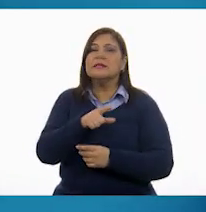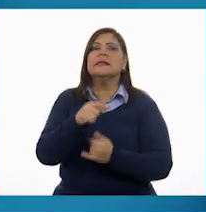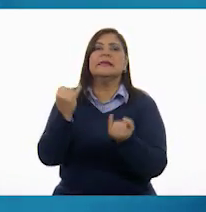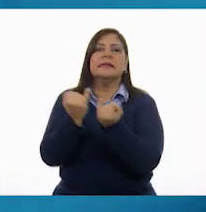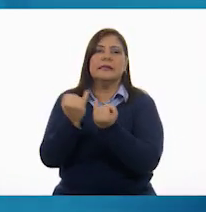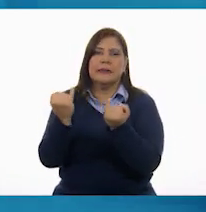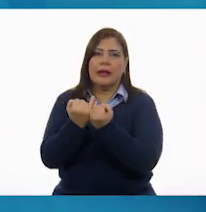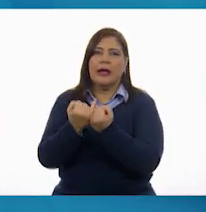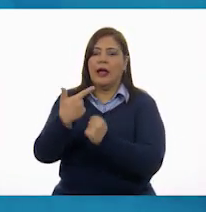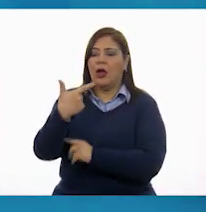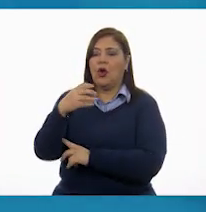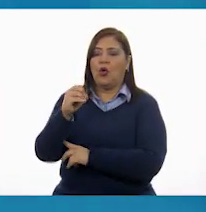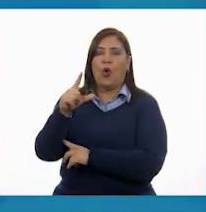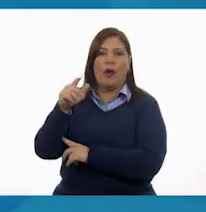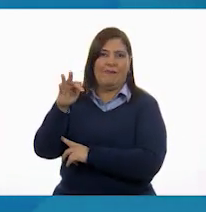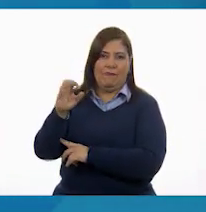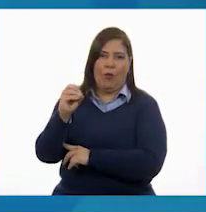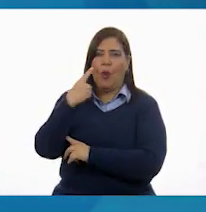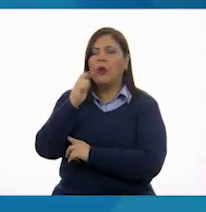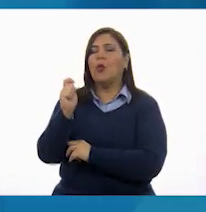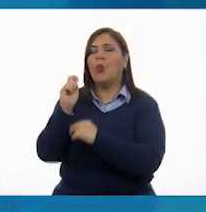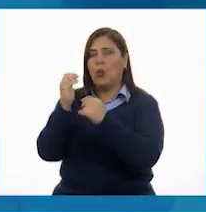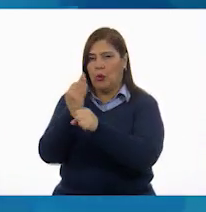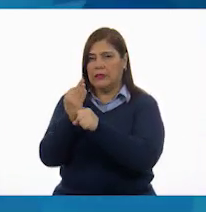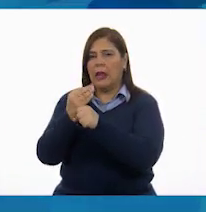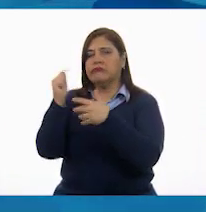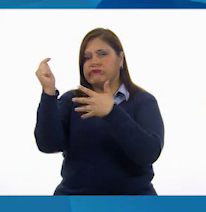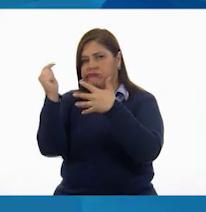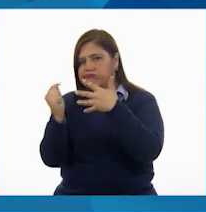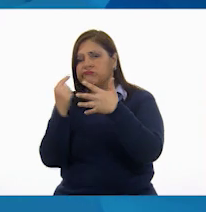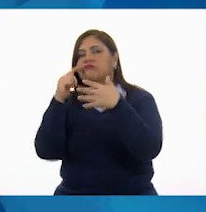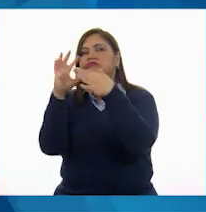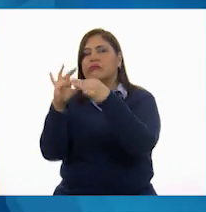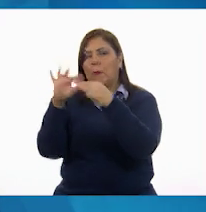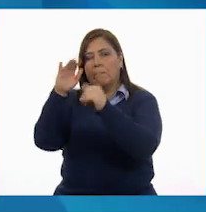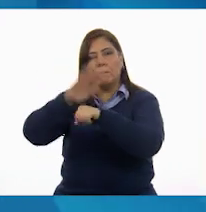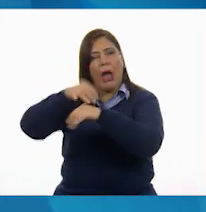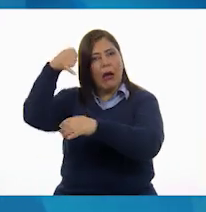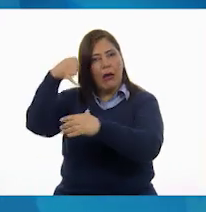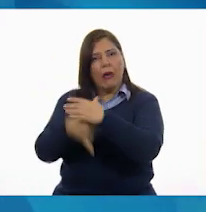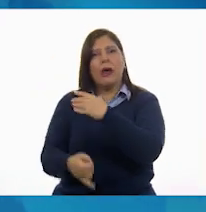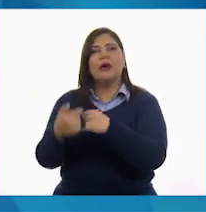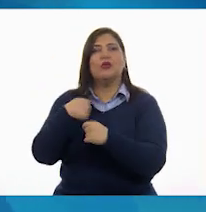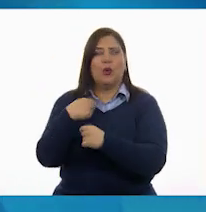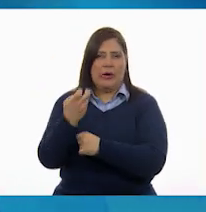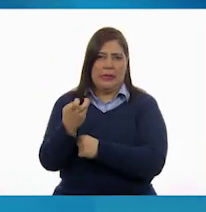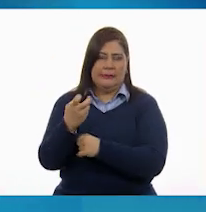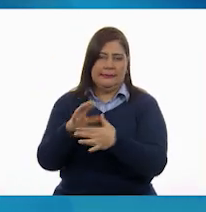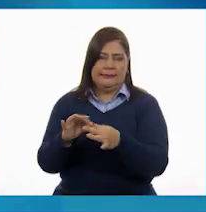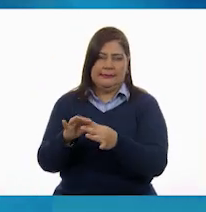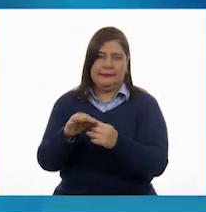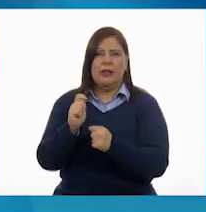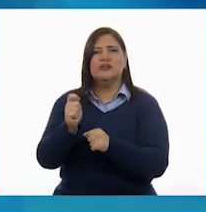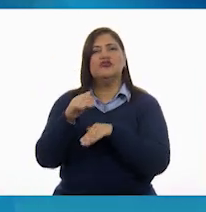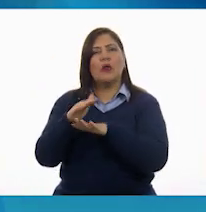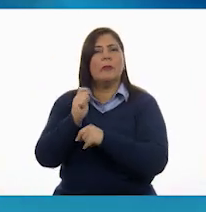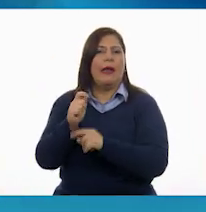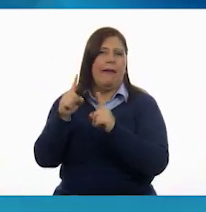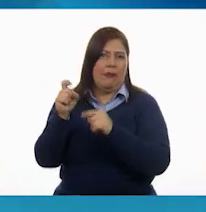los golfos. Ahorita vamos a analizar cada uno de estos cuerpos de agua que estoy mencionando. Y si observamos